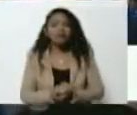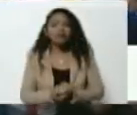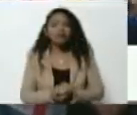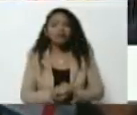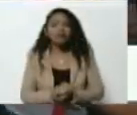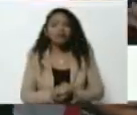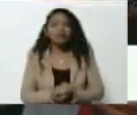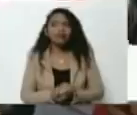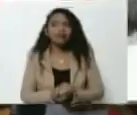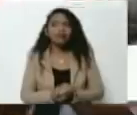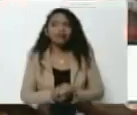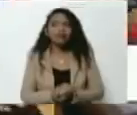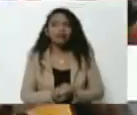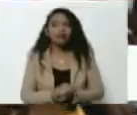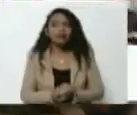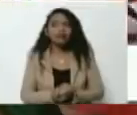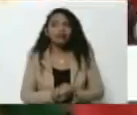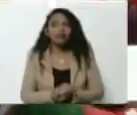¡Máchala!